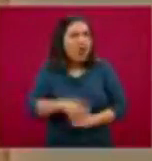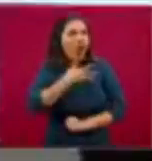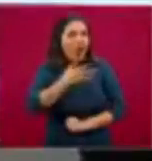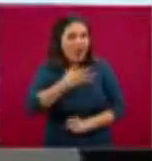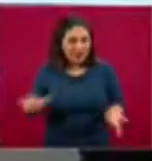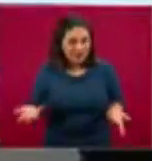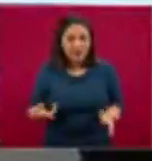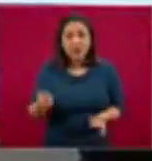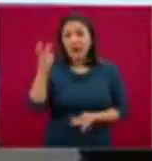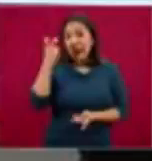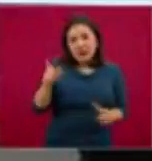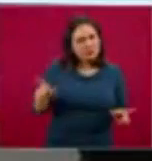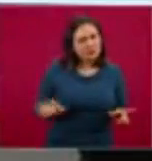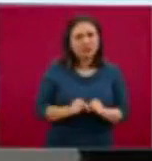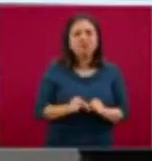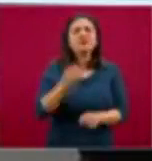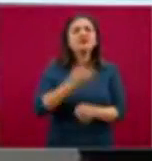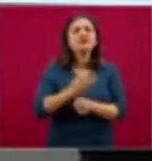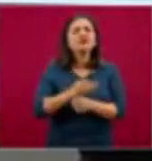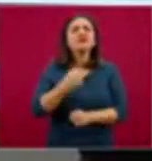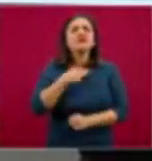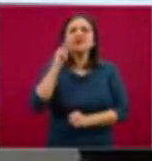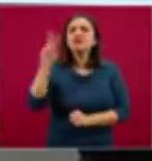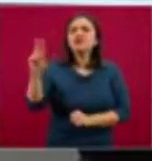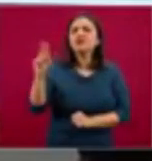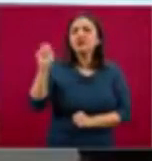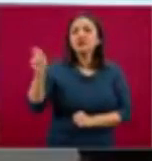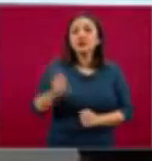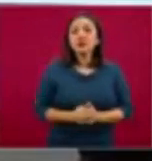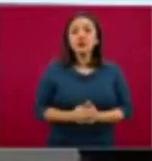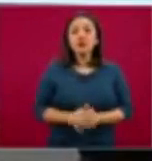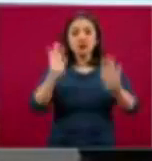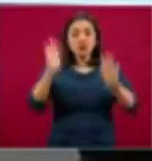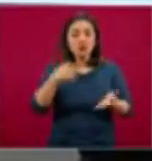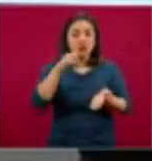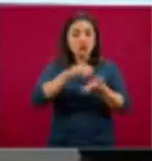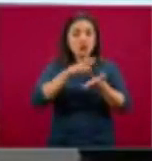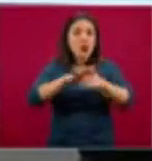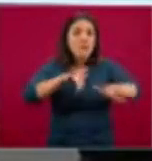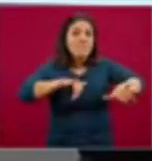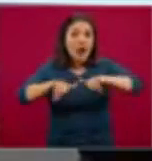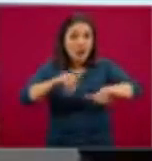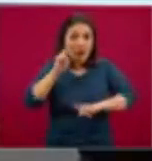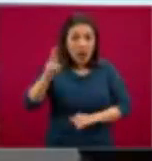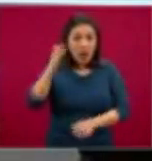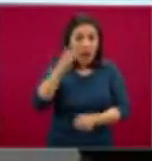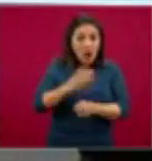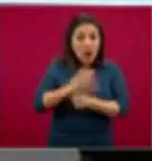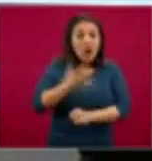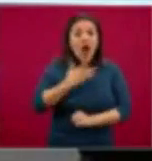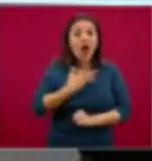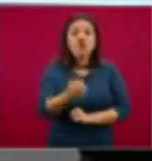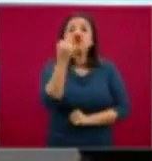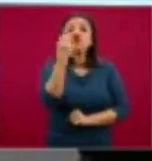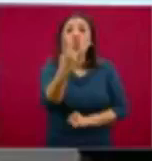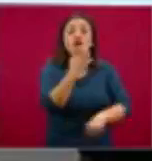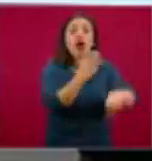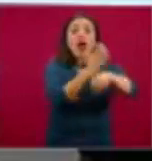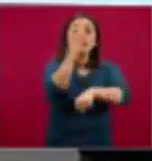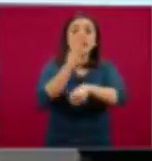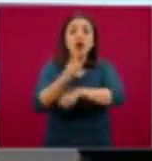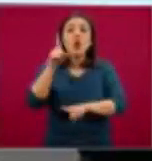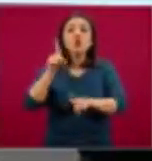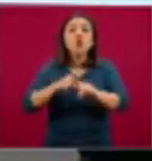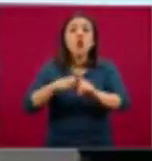esto hemos planteado este mapa. Tenemos actualmente 2 entidades en rojo, en